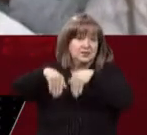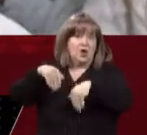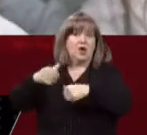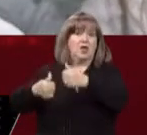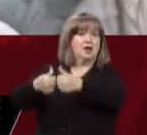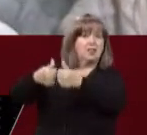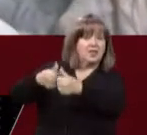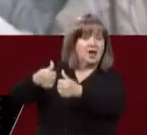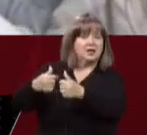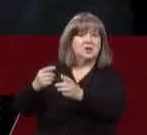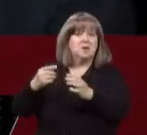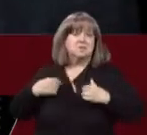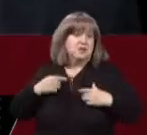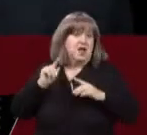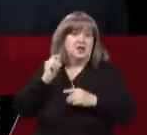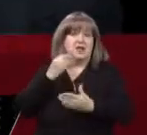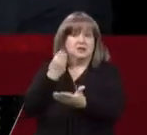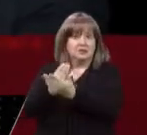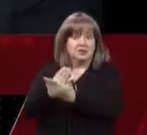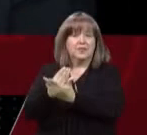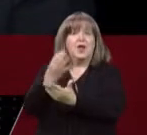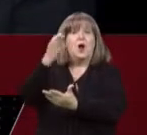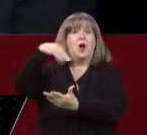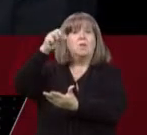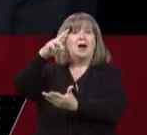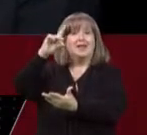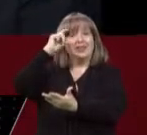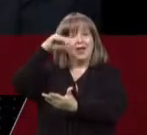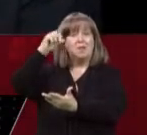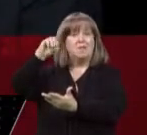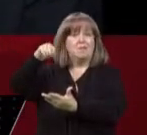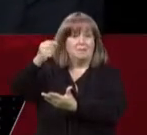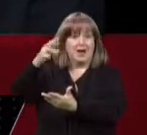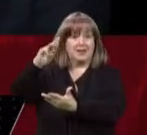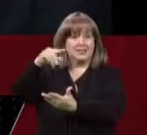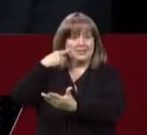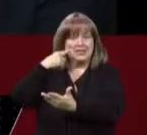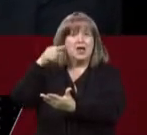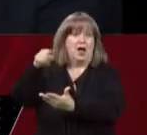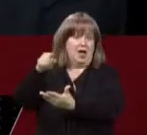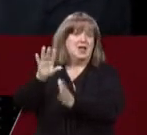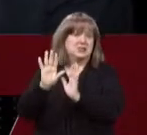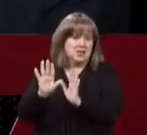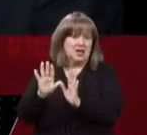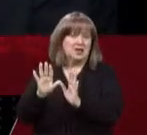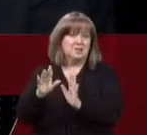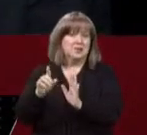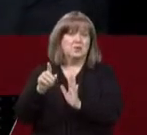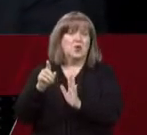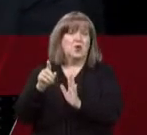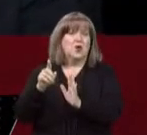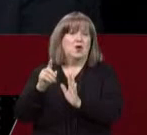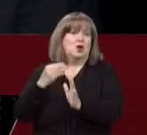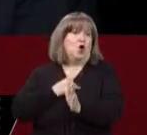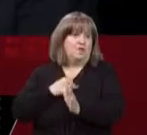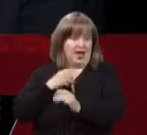manejar ellos eso. Ahí nuestro referente es Omar de Marchi, que, como dije, es de mucha confianza mía. ¿Y de Marchi tiene que ser candidato a gobernador para usted?